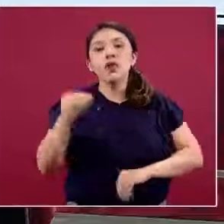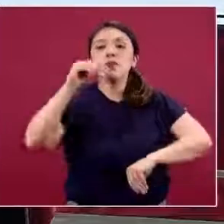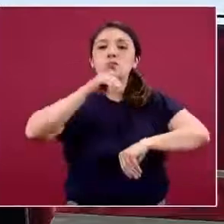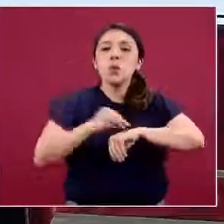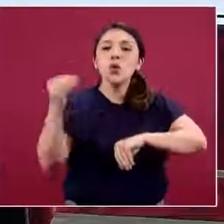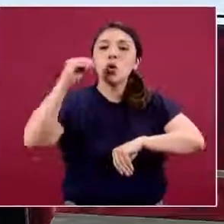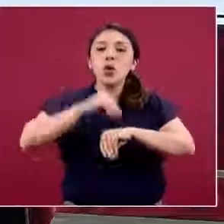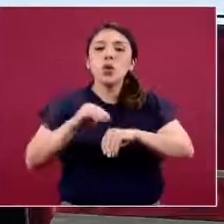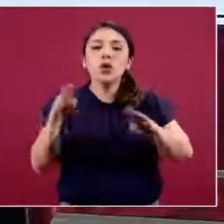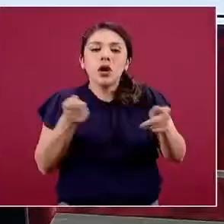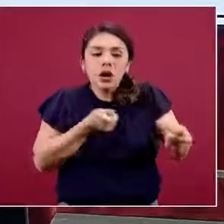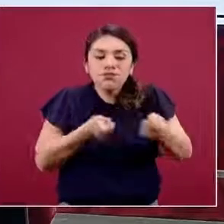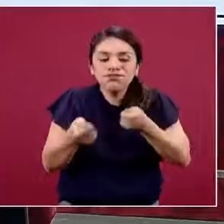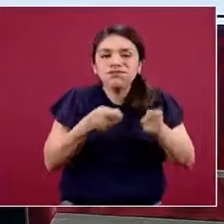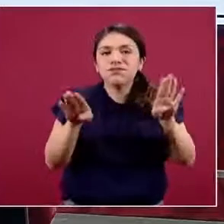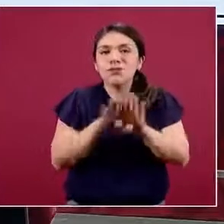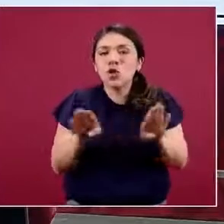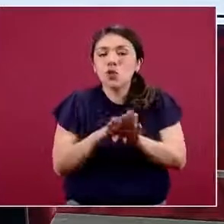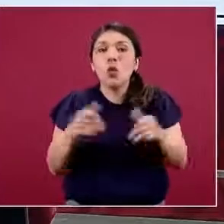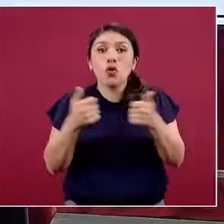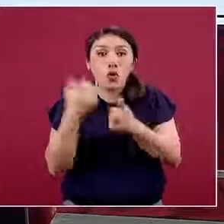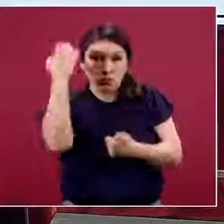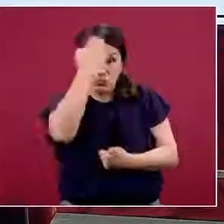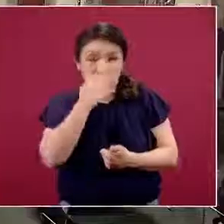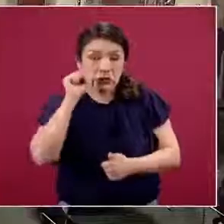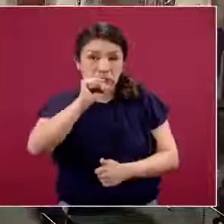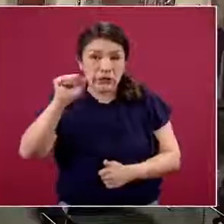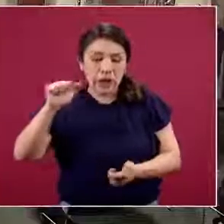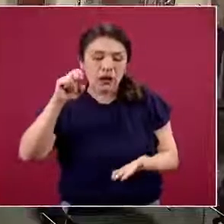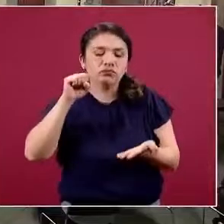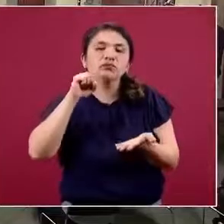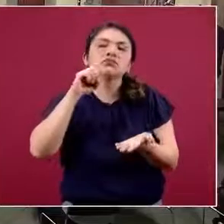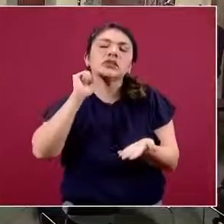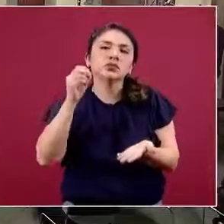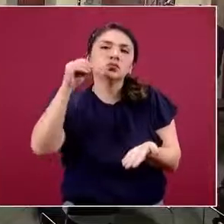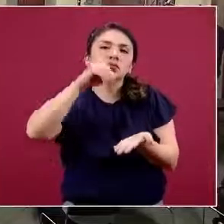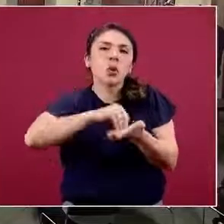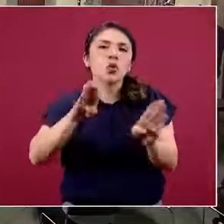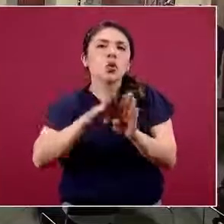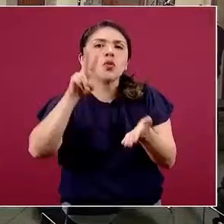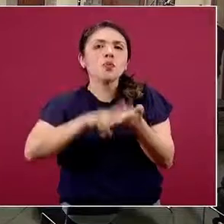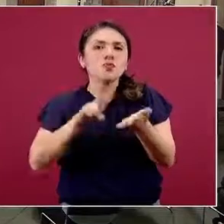establecer todos estos mecanismos validados por la Secretaría de Salud. La que sigue, por favor.